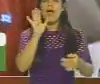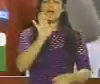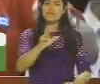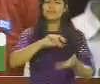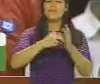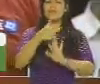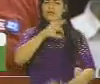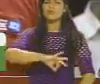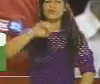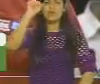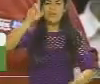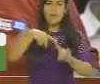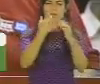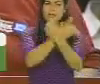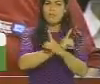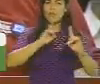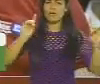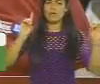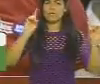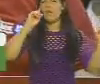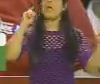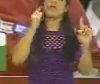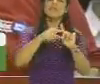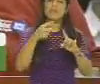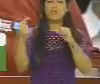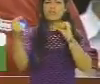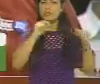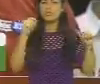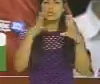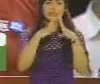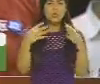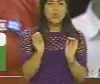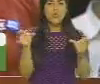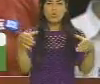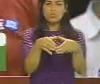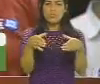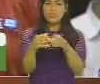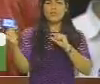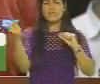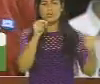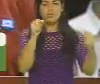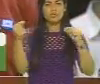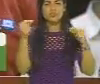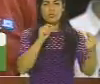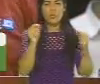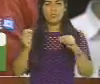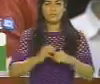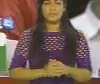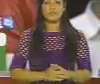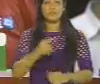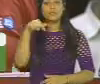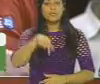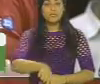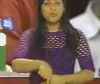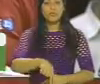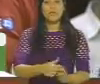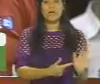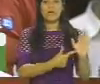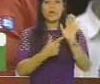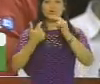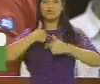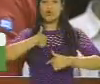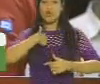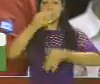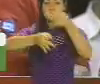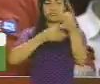y de democracia de partido, para que sean discutidos en todos los sectores. Y ya aquí hoy va a ser expresado, yo no lo voy a